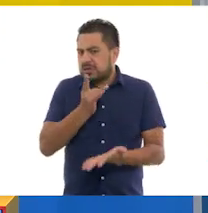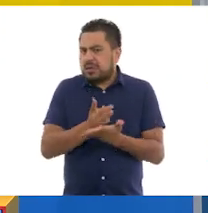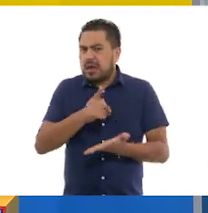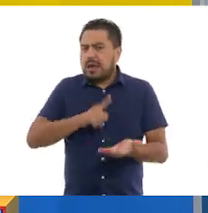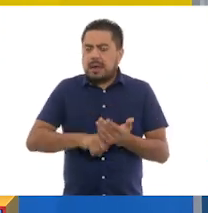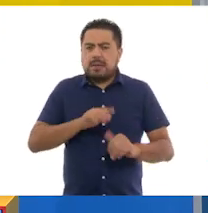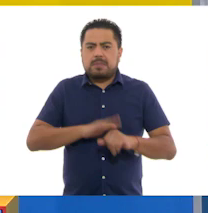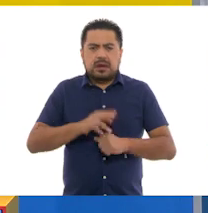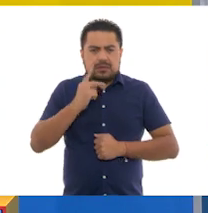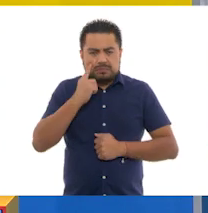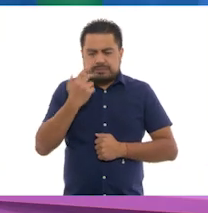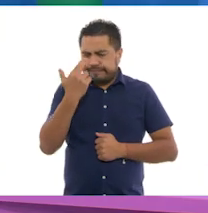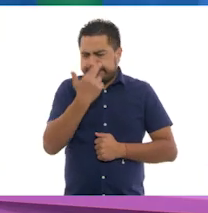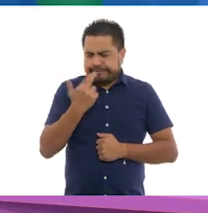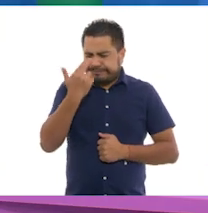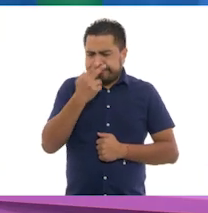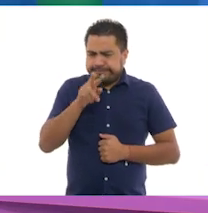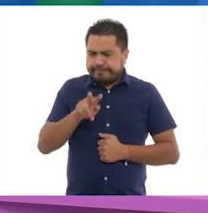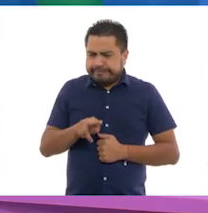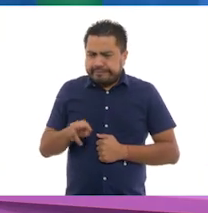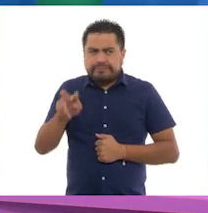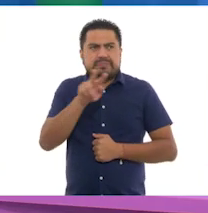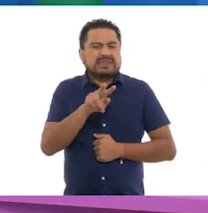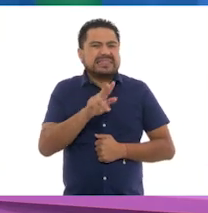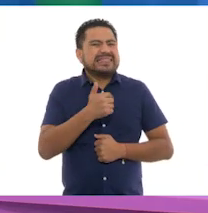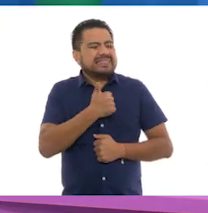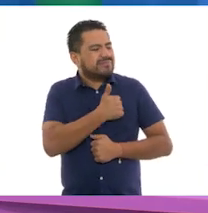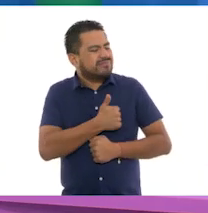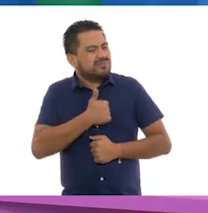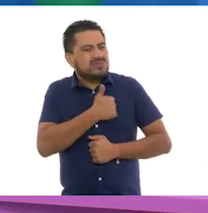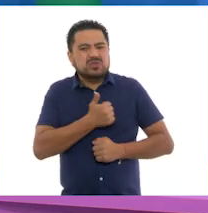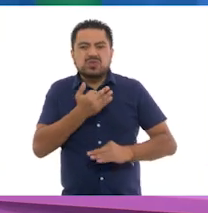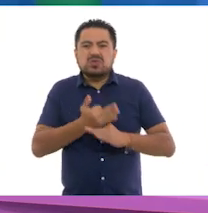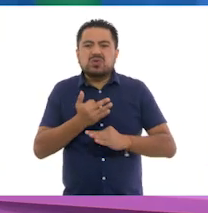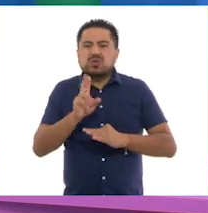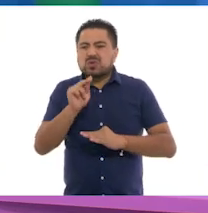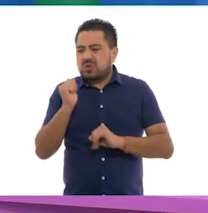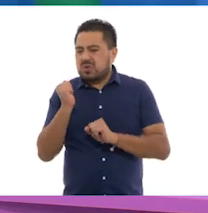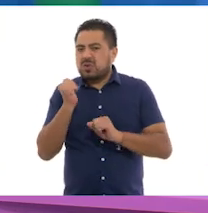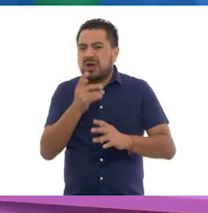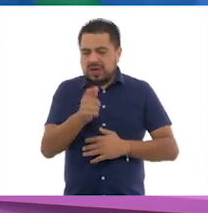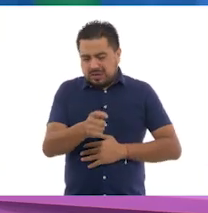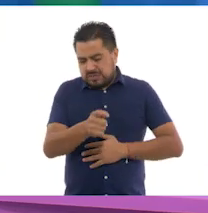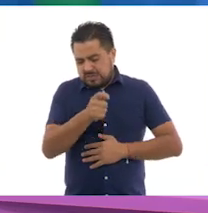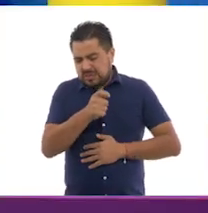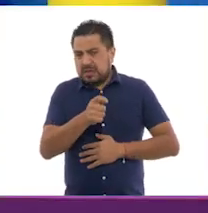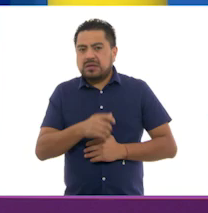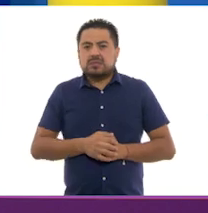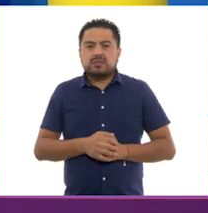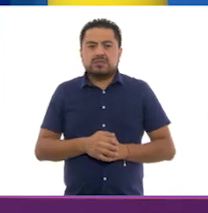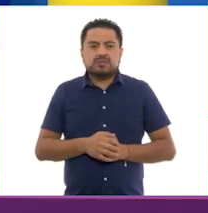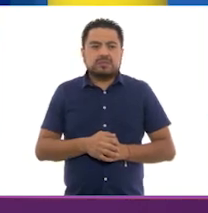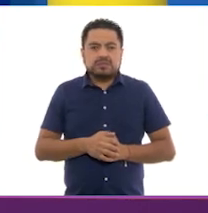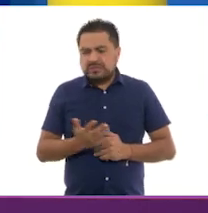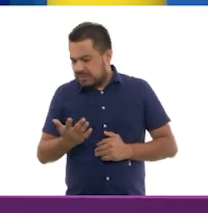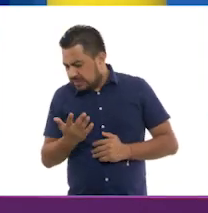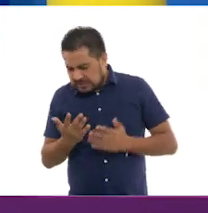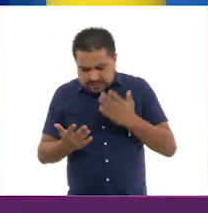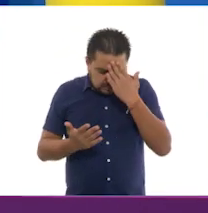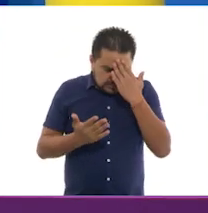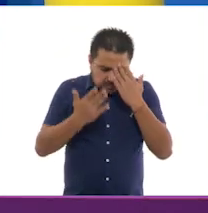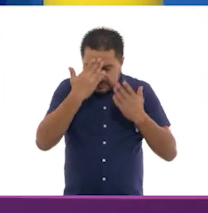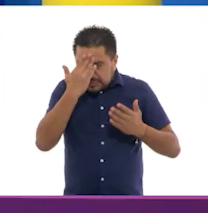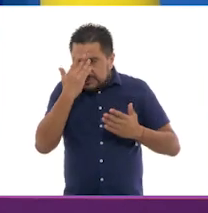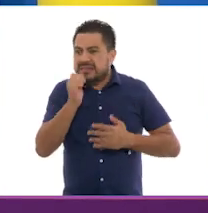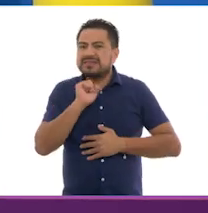muy observadores. Uy, lástima que no, pues ahora no trajiste tu lupa, Raulito. Ay, no. Ay,